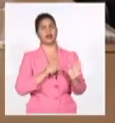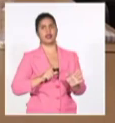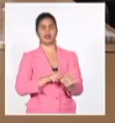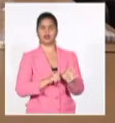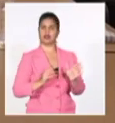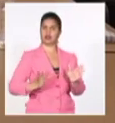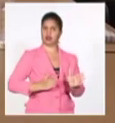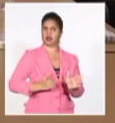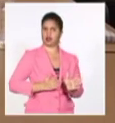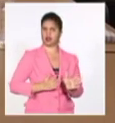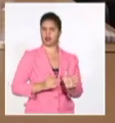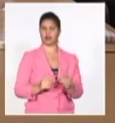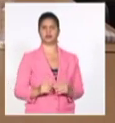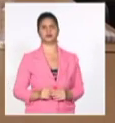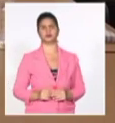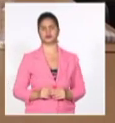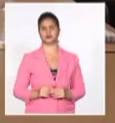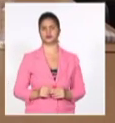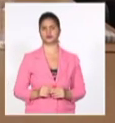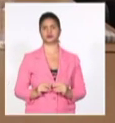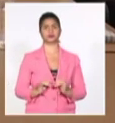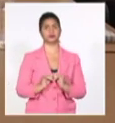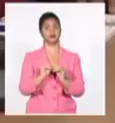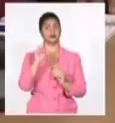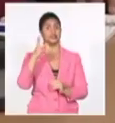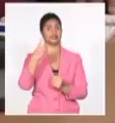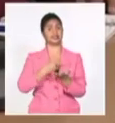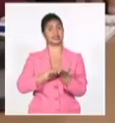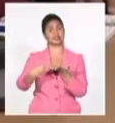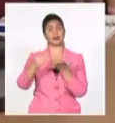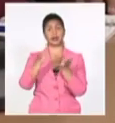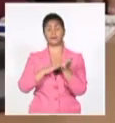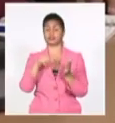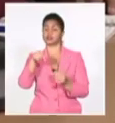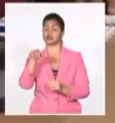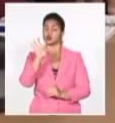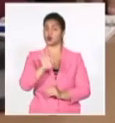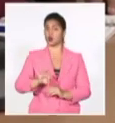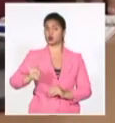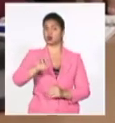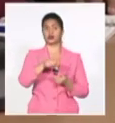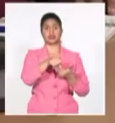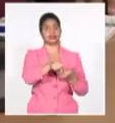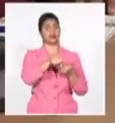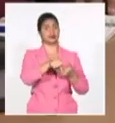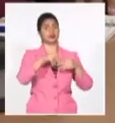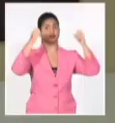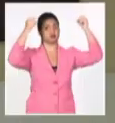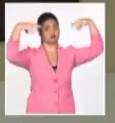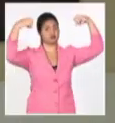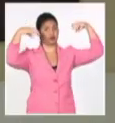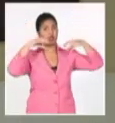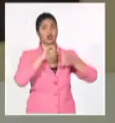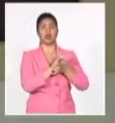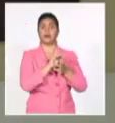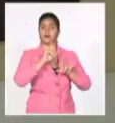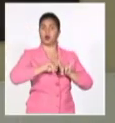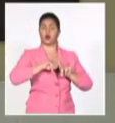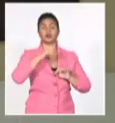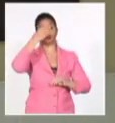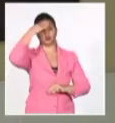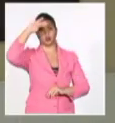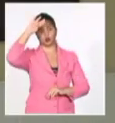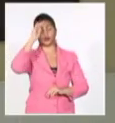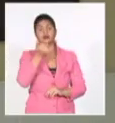Esta sesión informó que en la tercera semana de octubre, el servicio de electricidad en Cuba, afectado